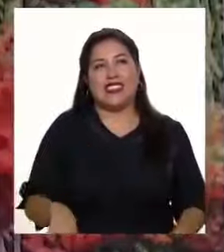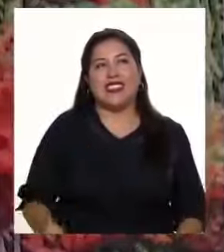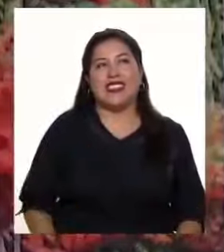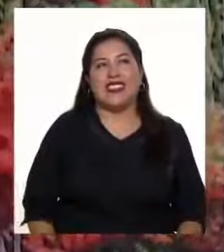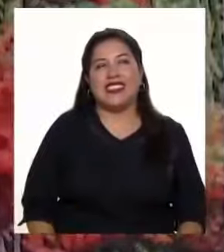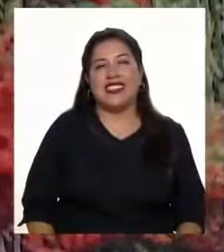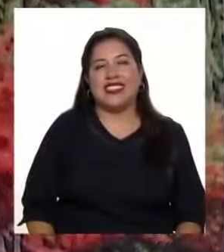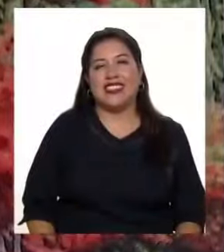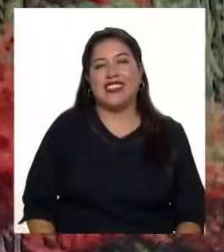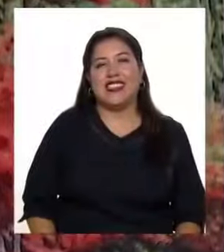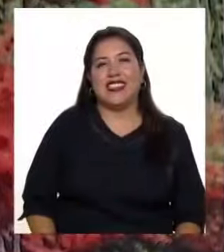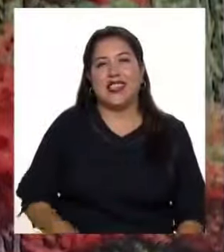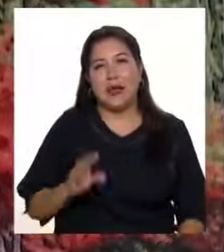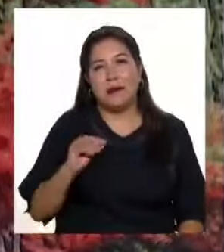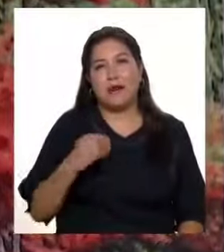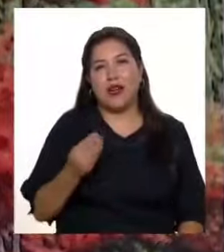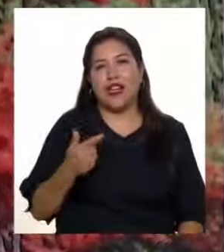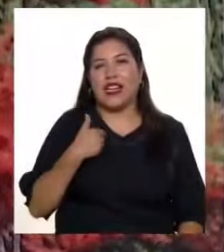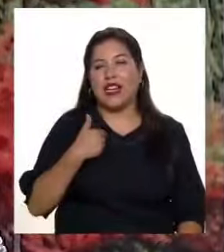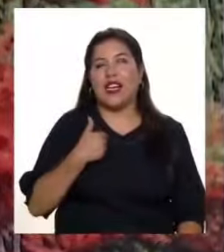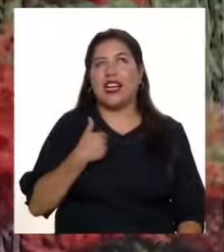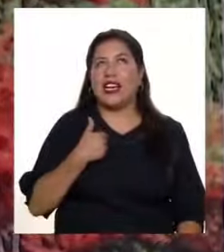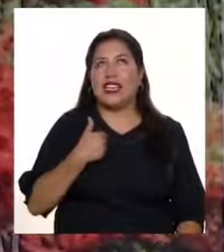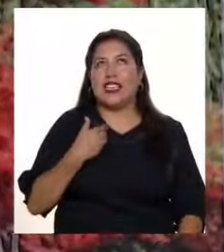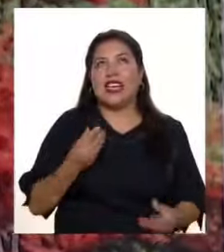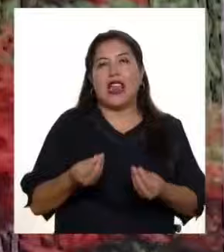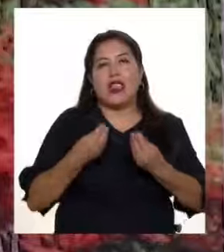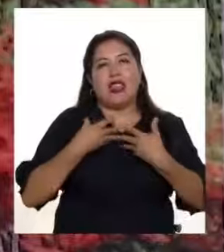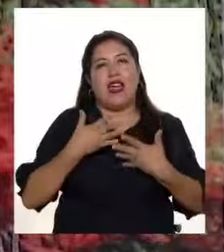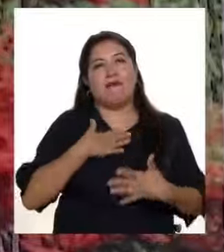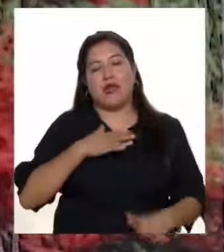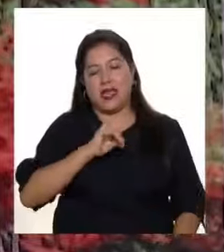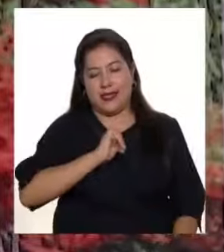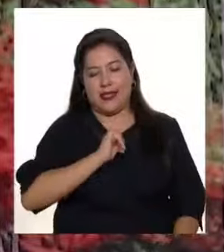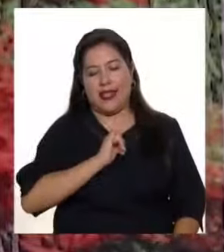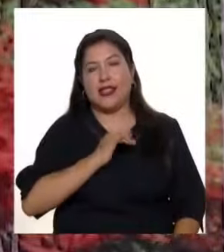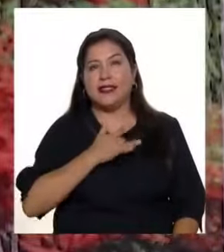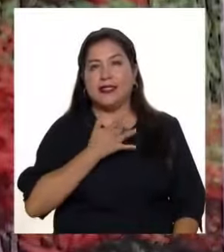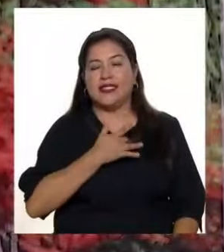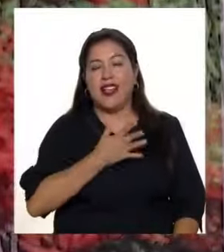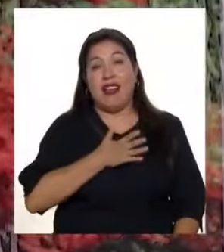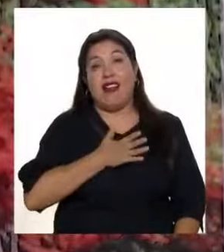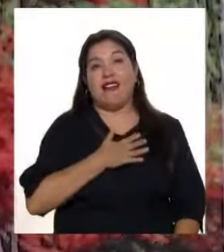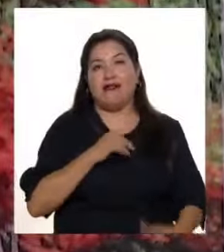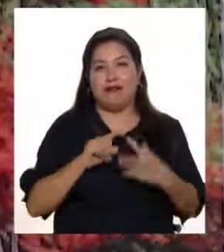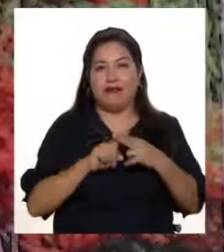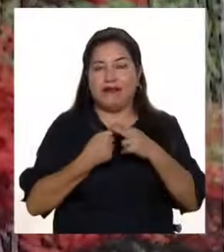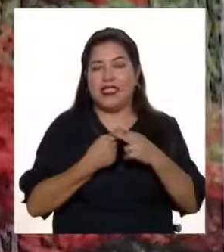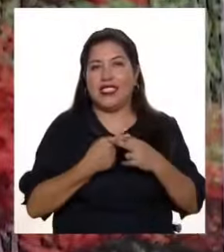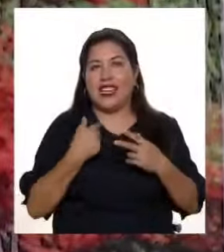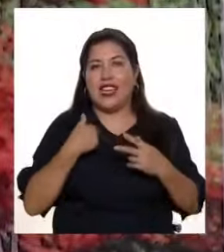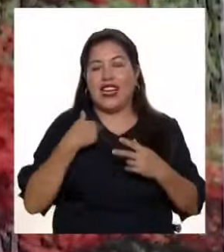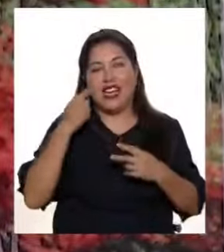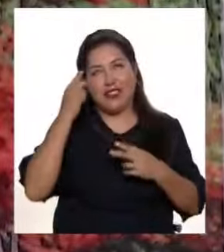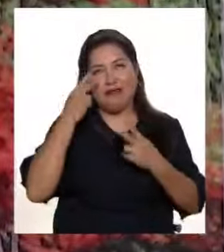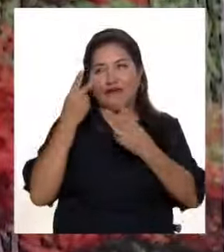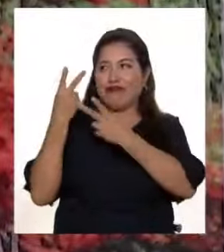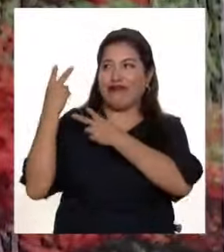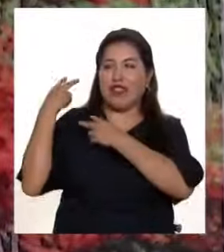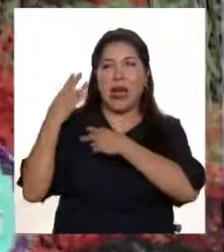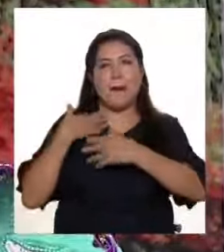Amo danzar las danzas. Porque creo que genera una identidad, creo que genera un sentimiento de encontrar tus raíces, encontrar de